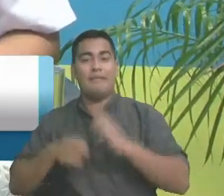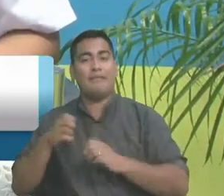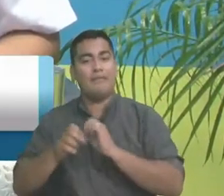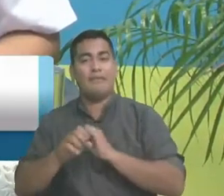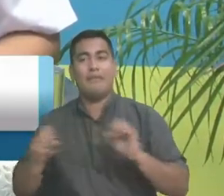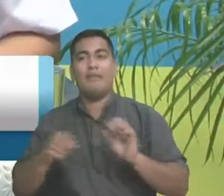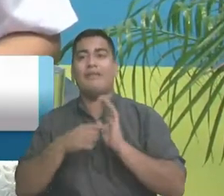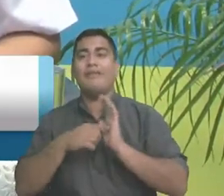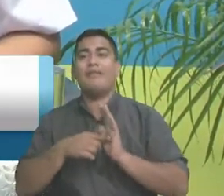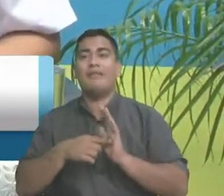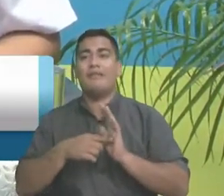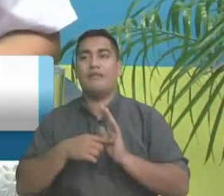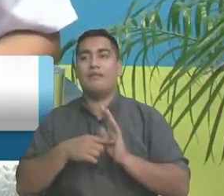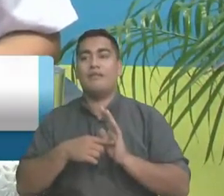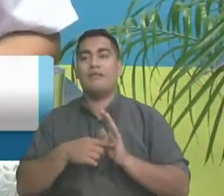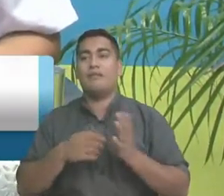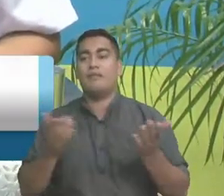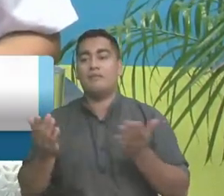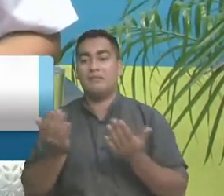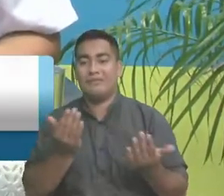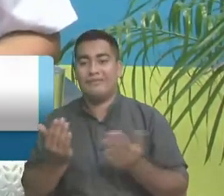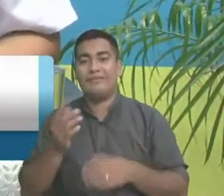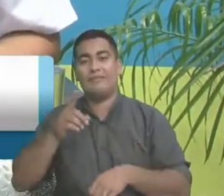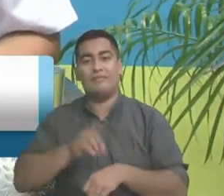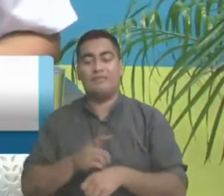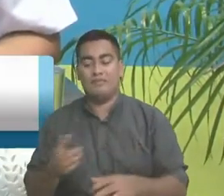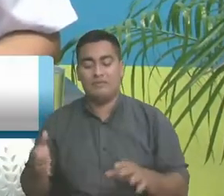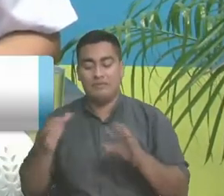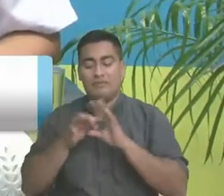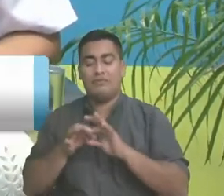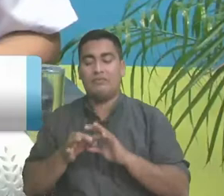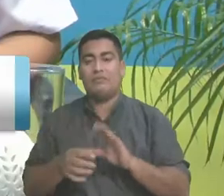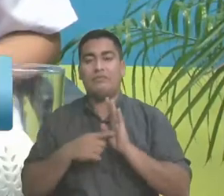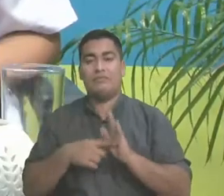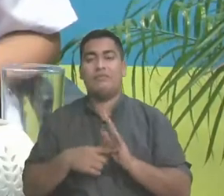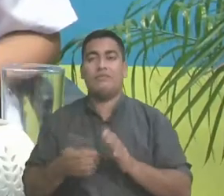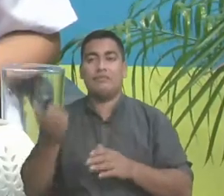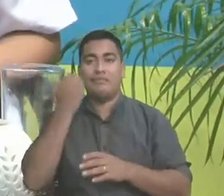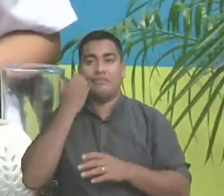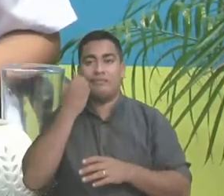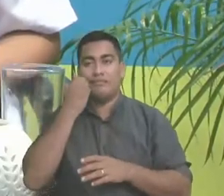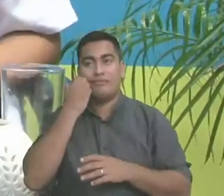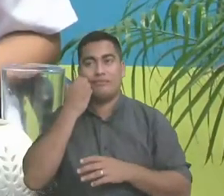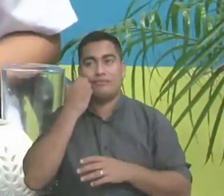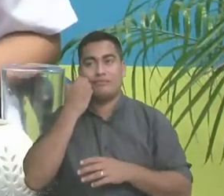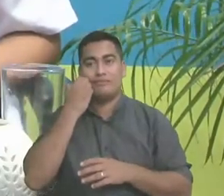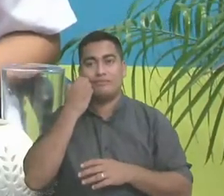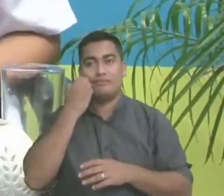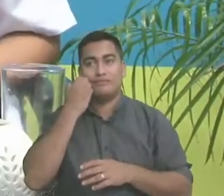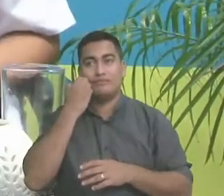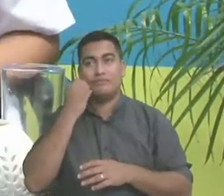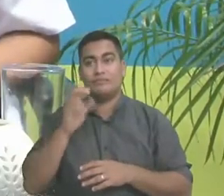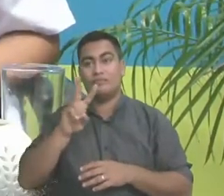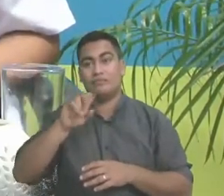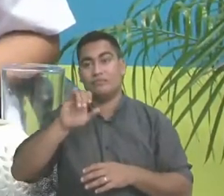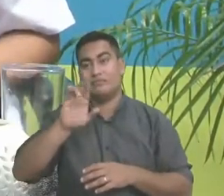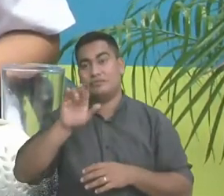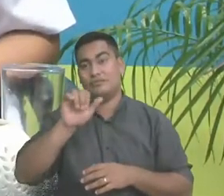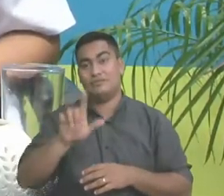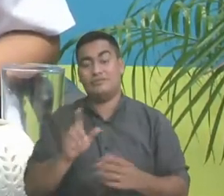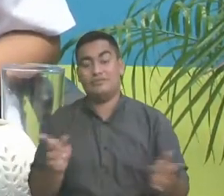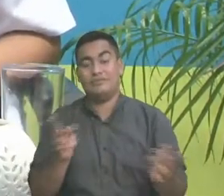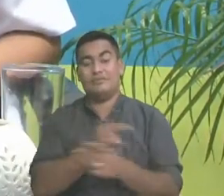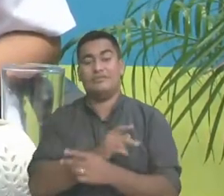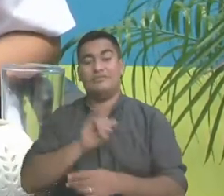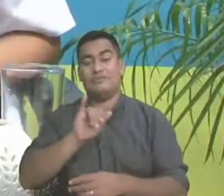adverso con el que le manda el médico. Siempre y cuando cabe recalcar que si las enfermedades pasan de un proceso viral a un proceso infeccioso,